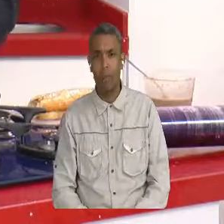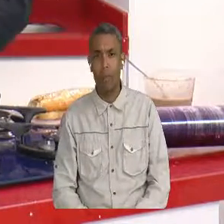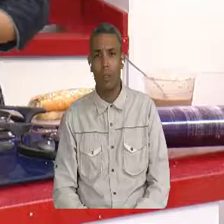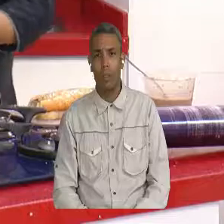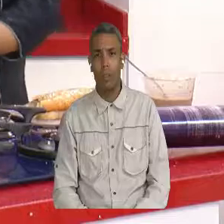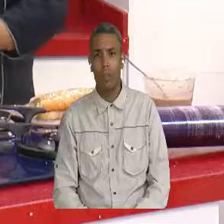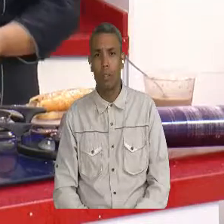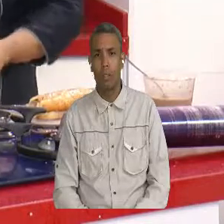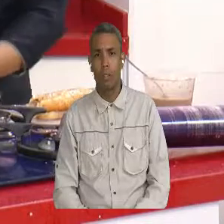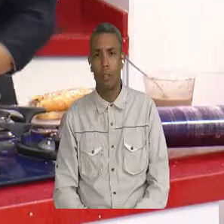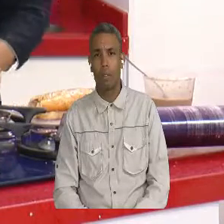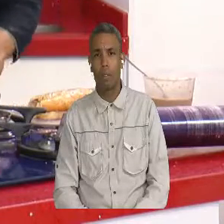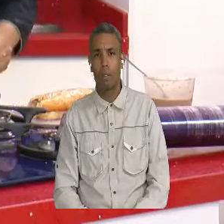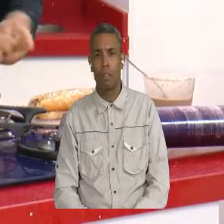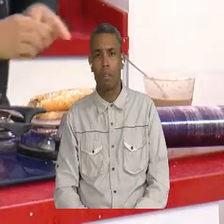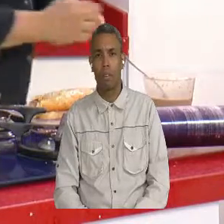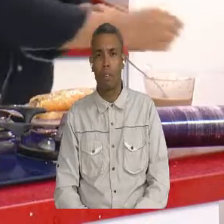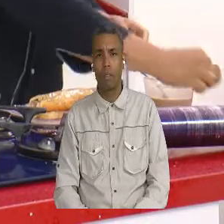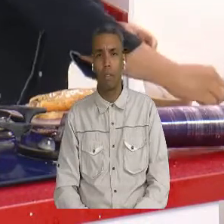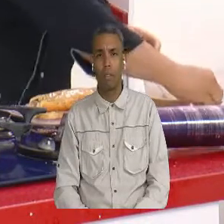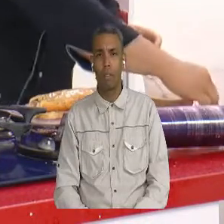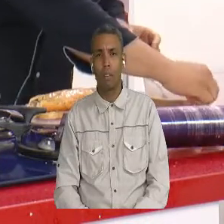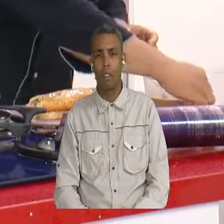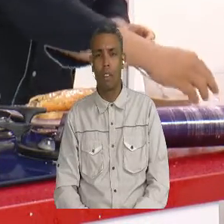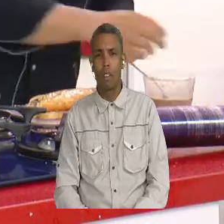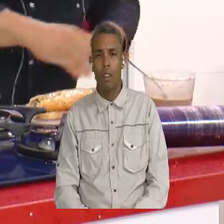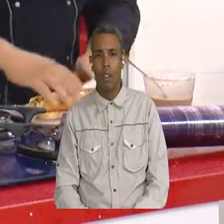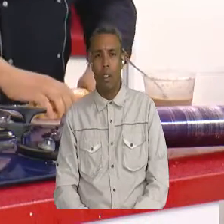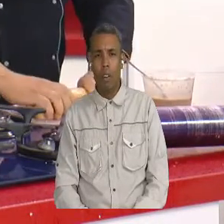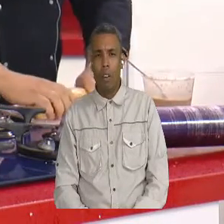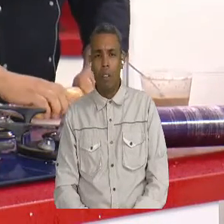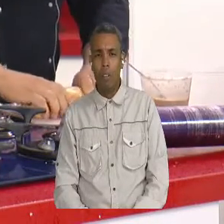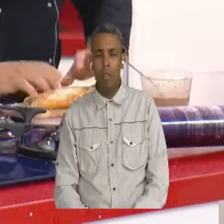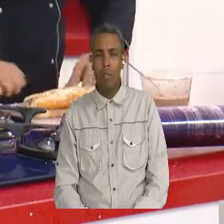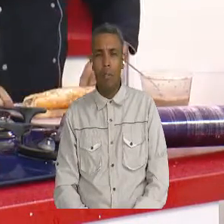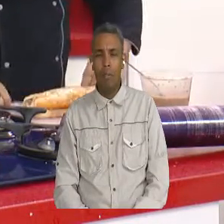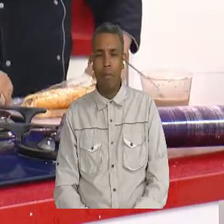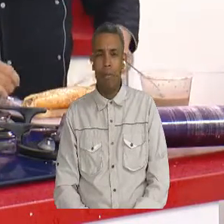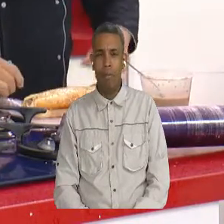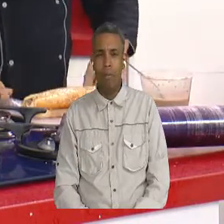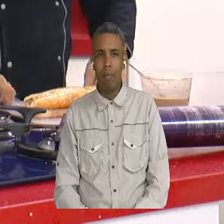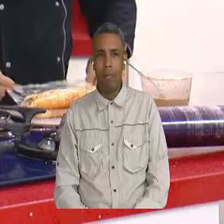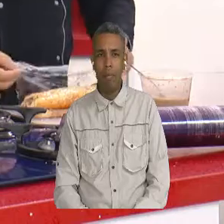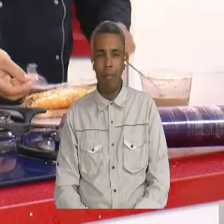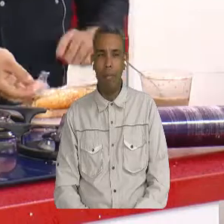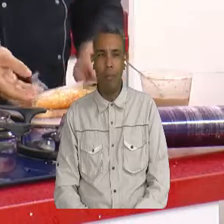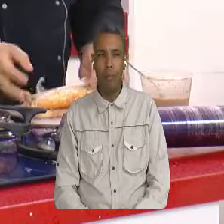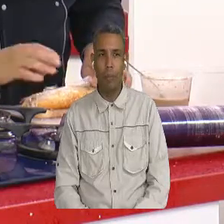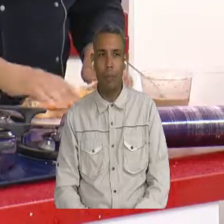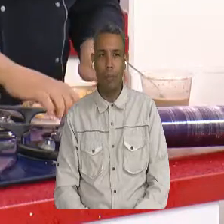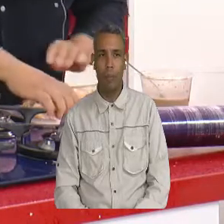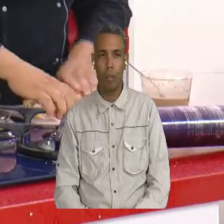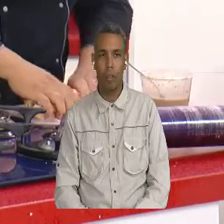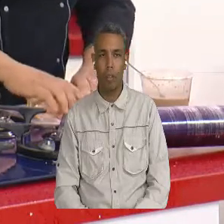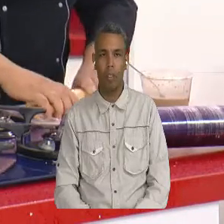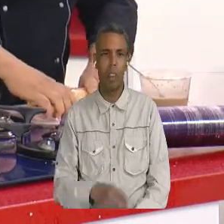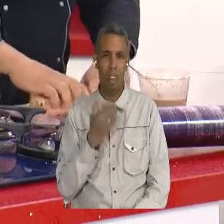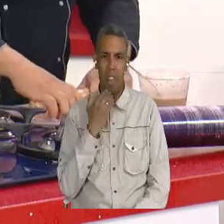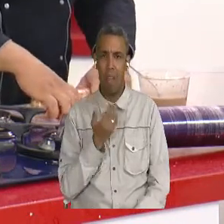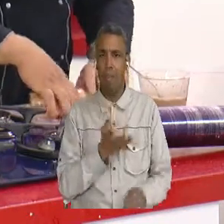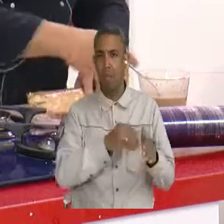acá. ¿Por qué? Porque uno no sabe cuándo lo vaya a utilizar. Ah, sí, es claro. Un calentado. Ajá. Entonces